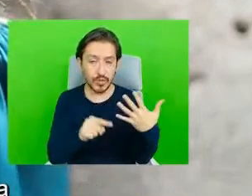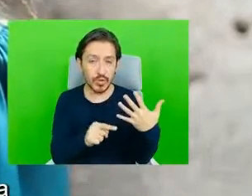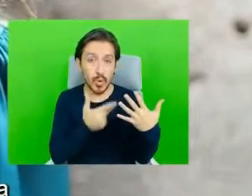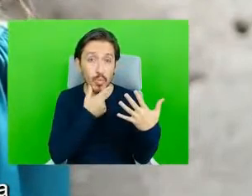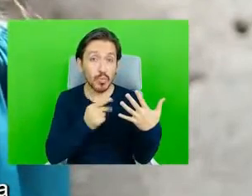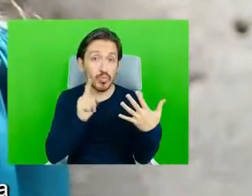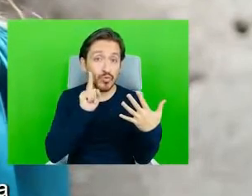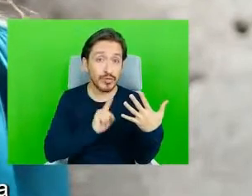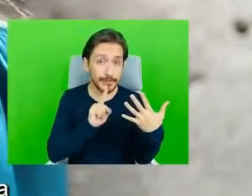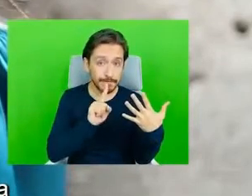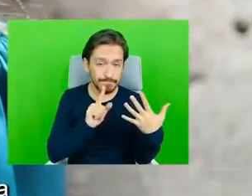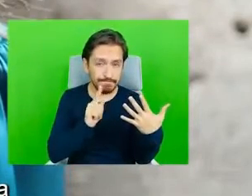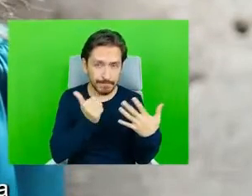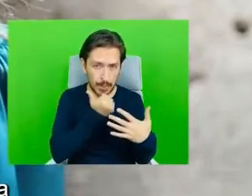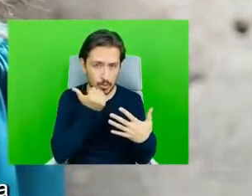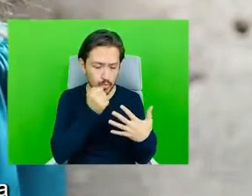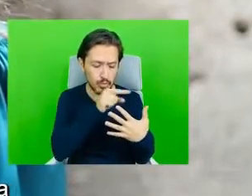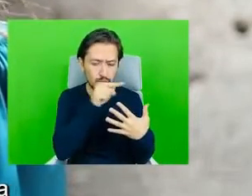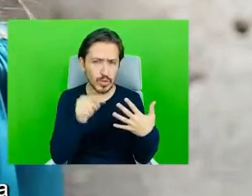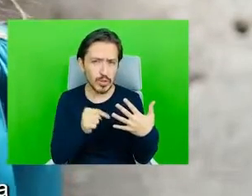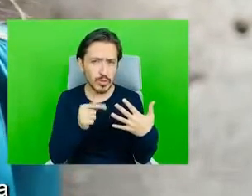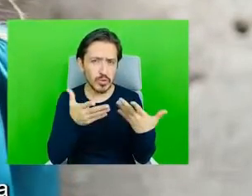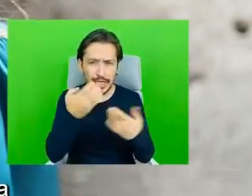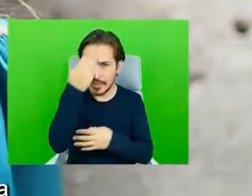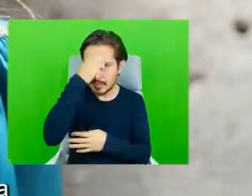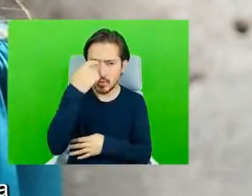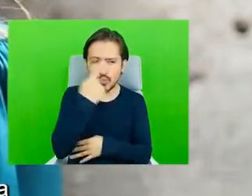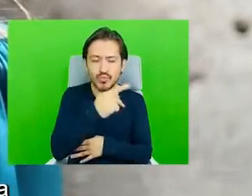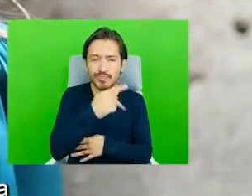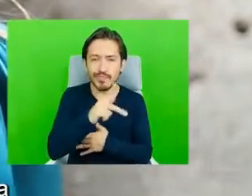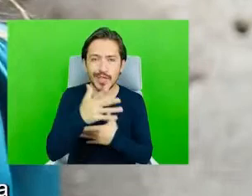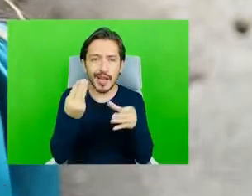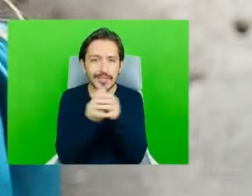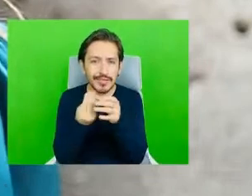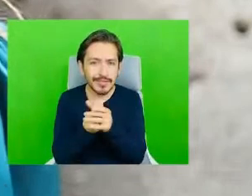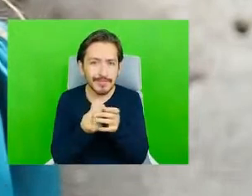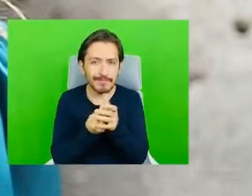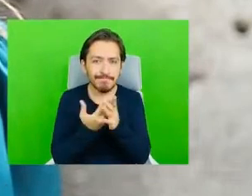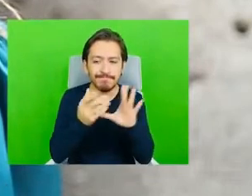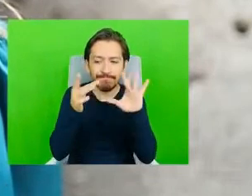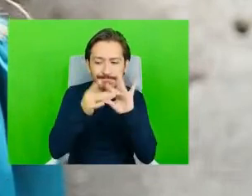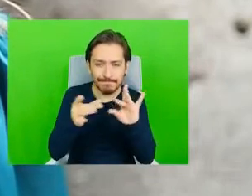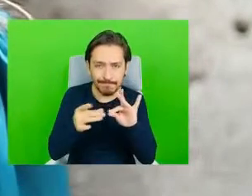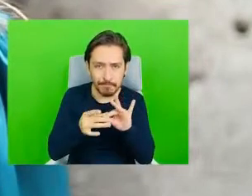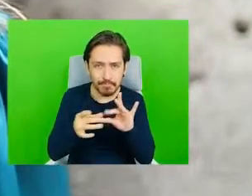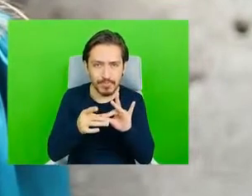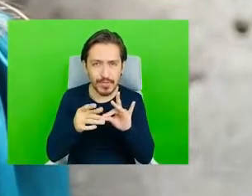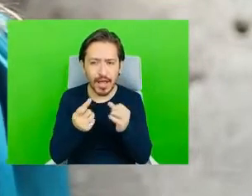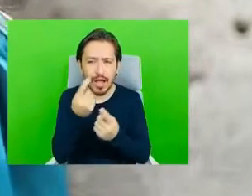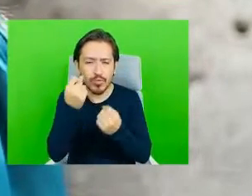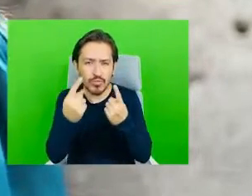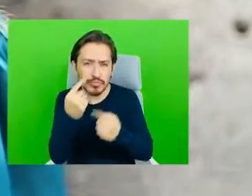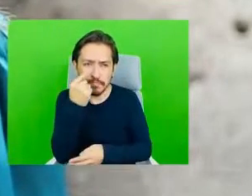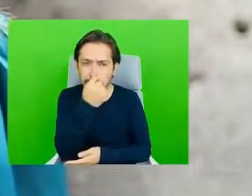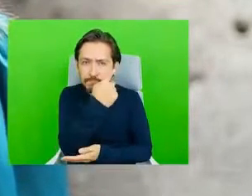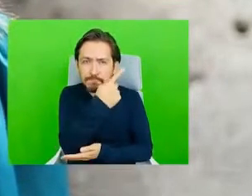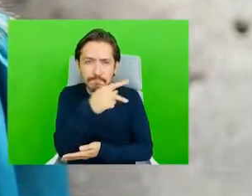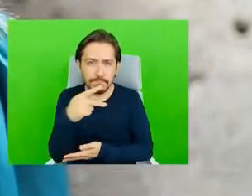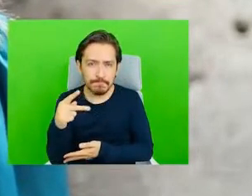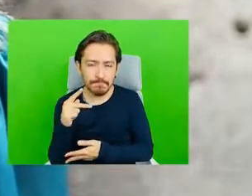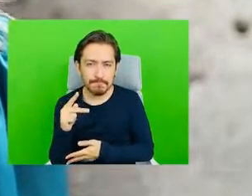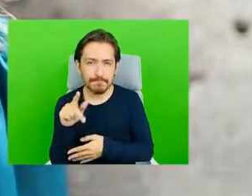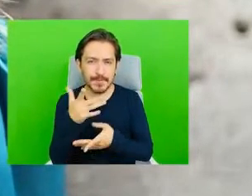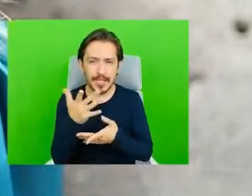sesiones, algunas reflexiones, algunos puntos de vista y, sobre todo, las recomendaciones que han surgido a partir de su trabajo y de